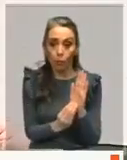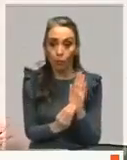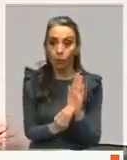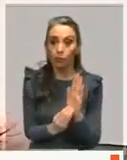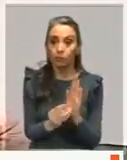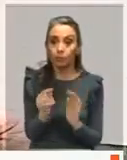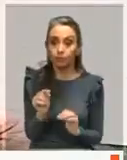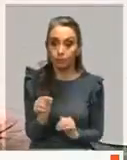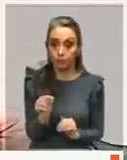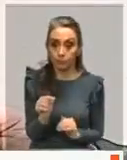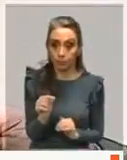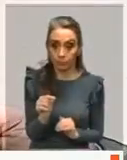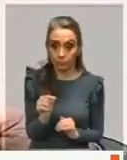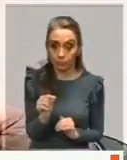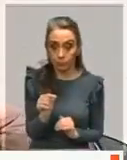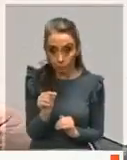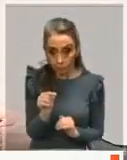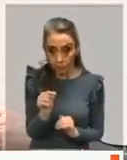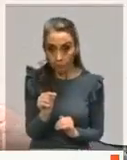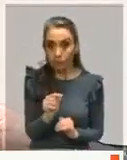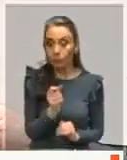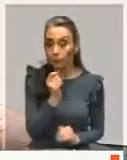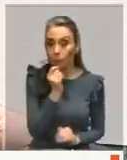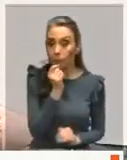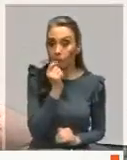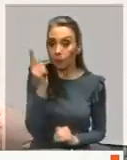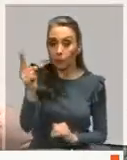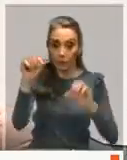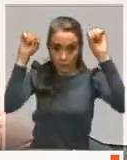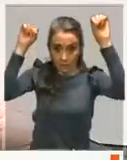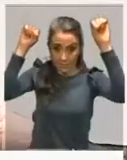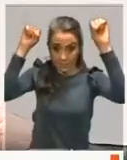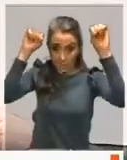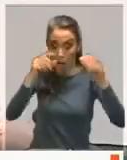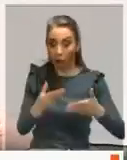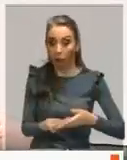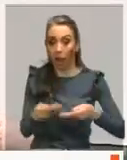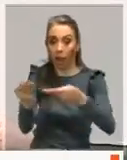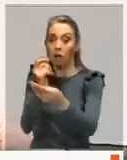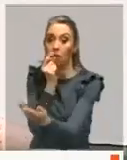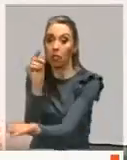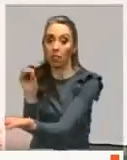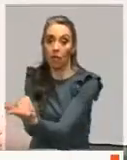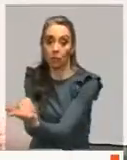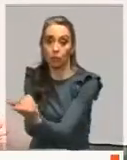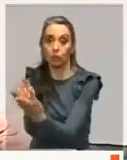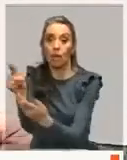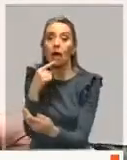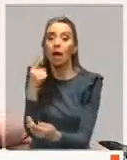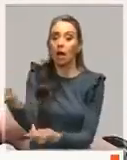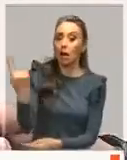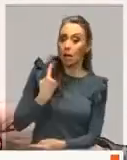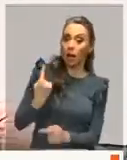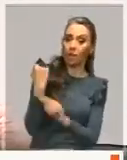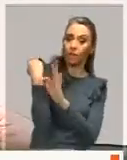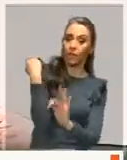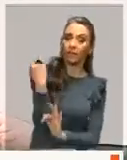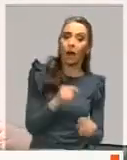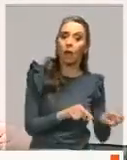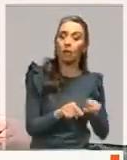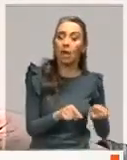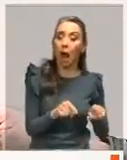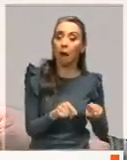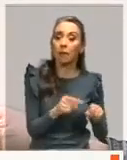fue puesto en conocimiento del órgano persecutor, y ellos son ahora los que van a decir las diligencias que tiene que realizar Carabineros.